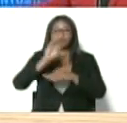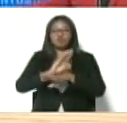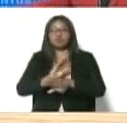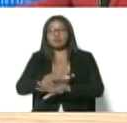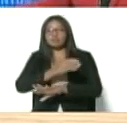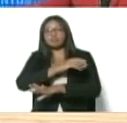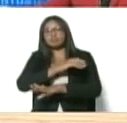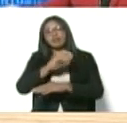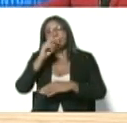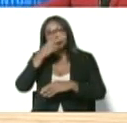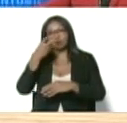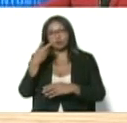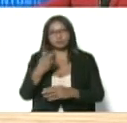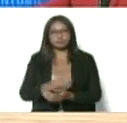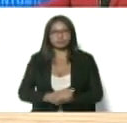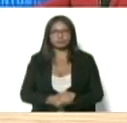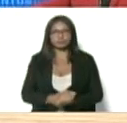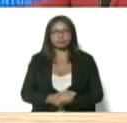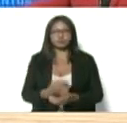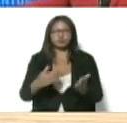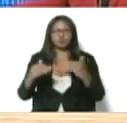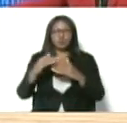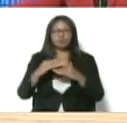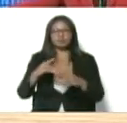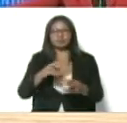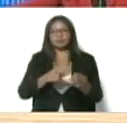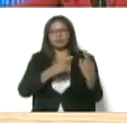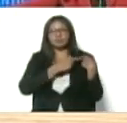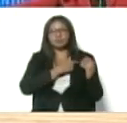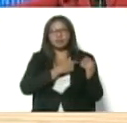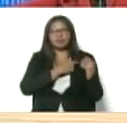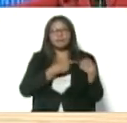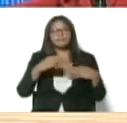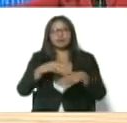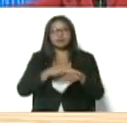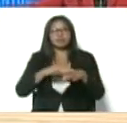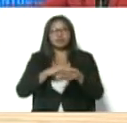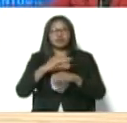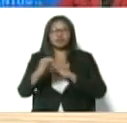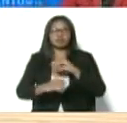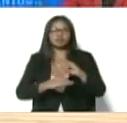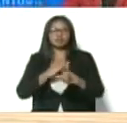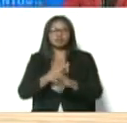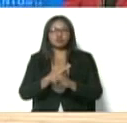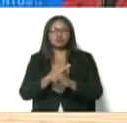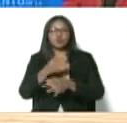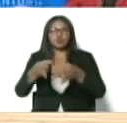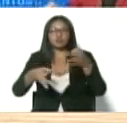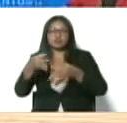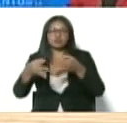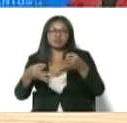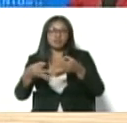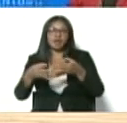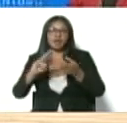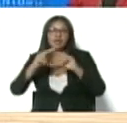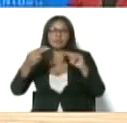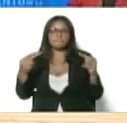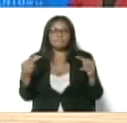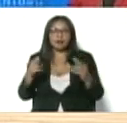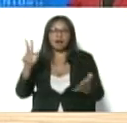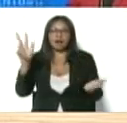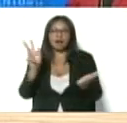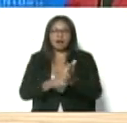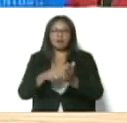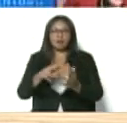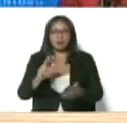dependientes jerárquicamente del ministerio del poder popular para relaciones interiores justicia y paz aprobado